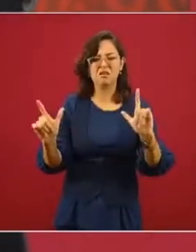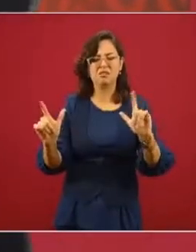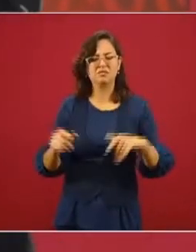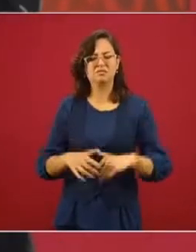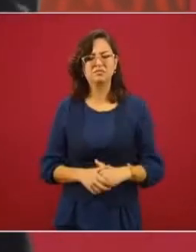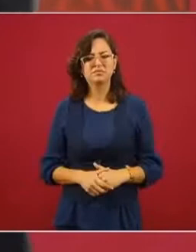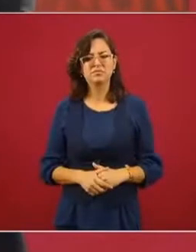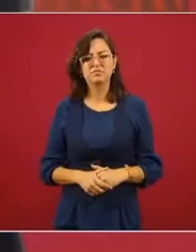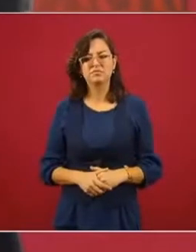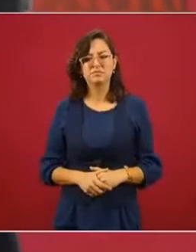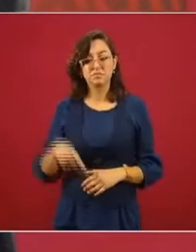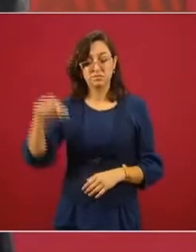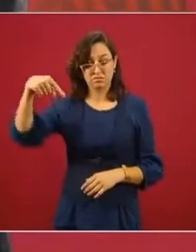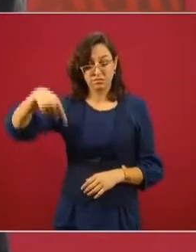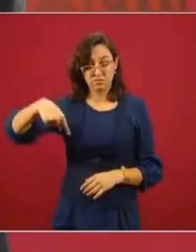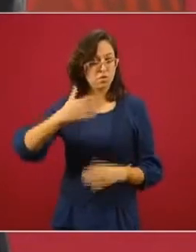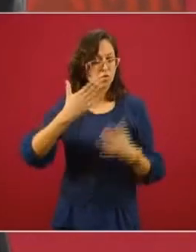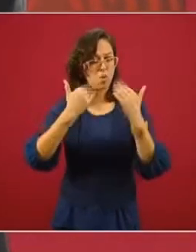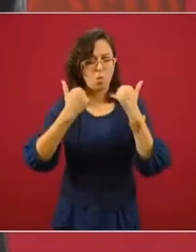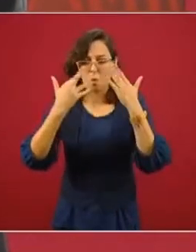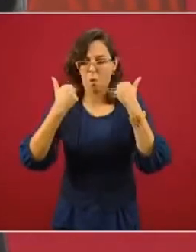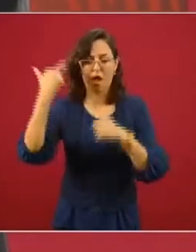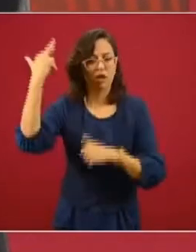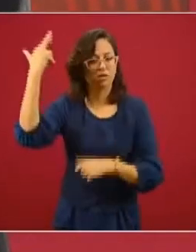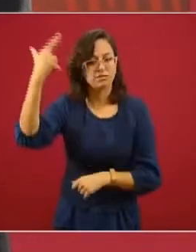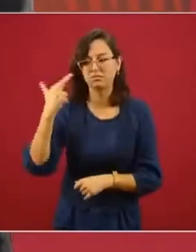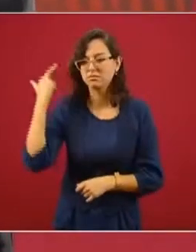no somos una monarquía.